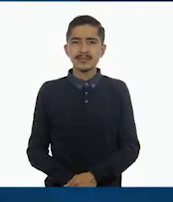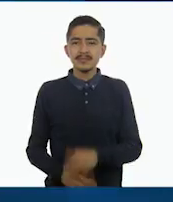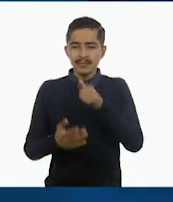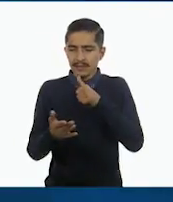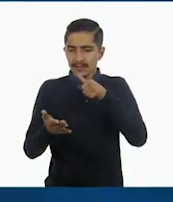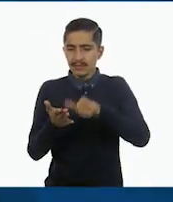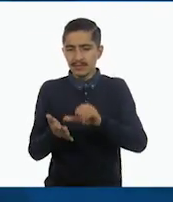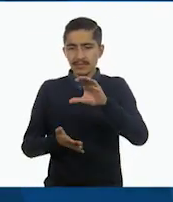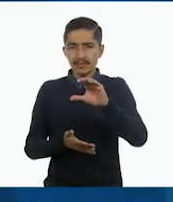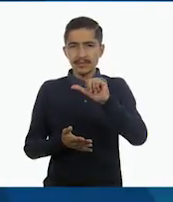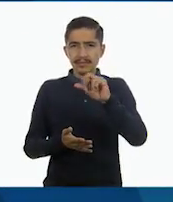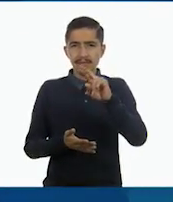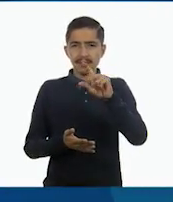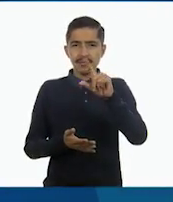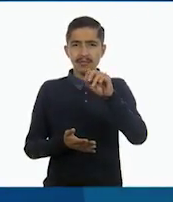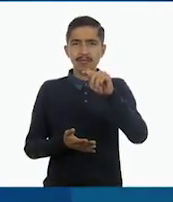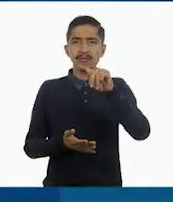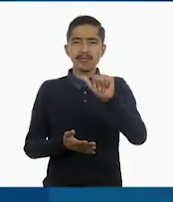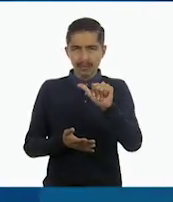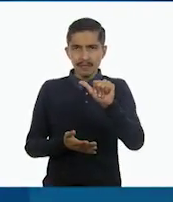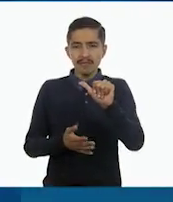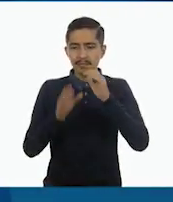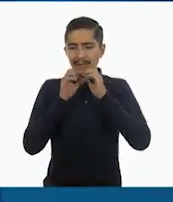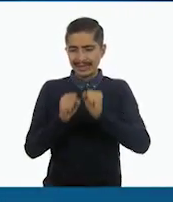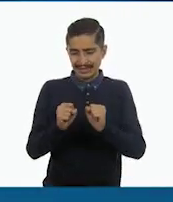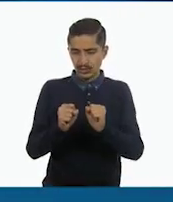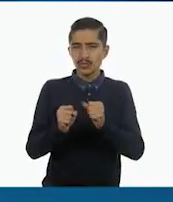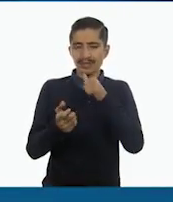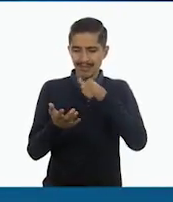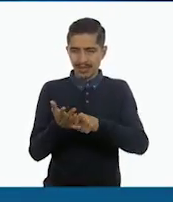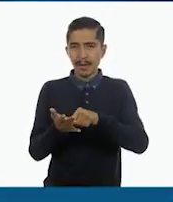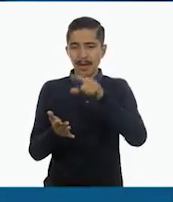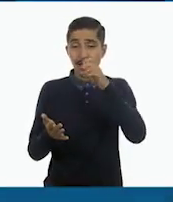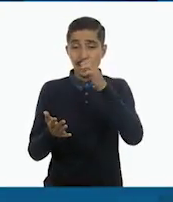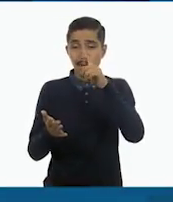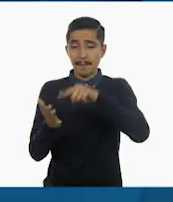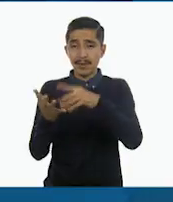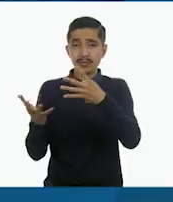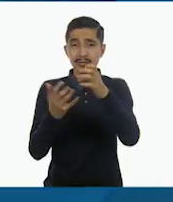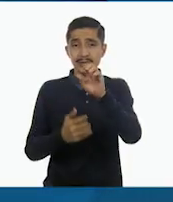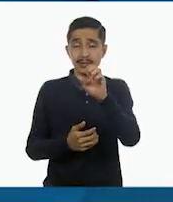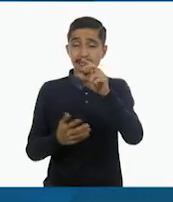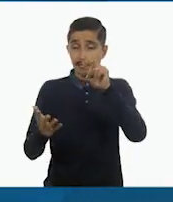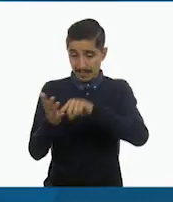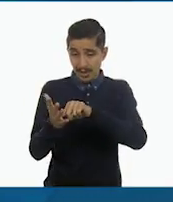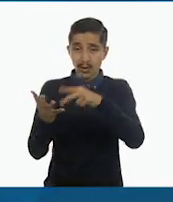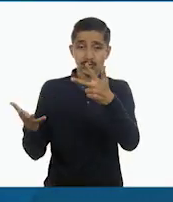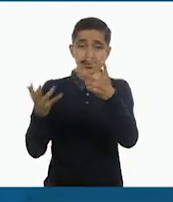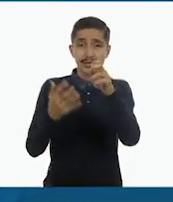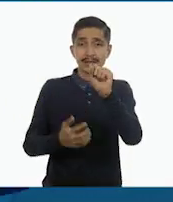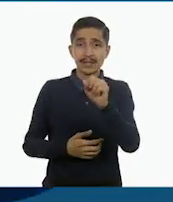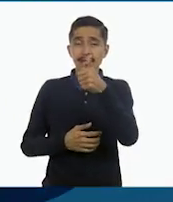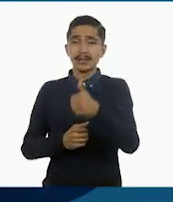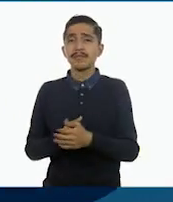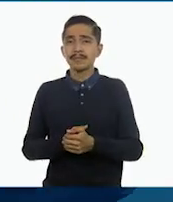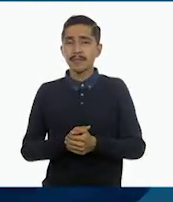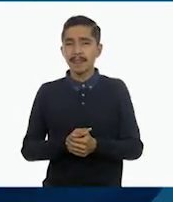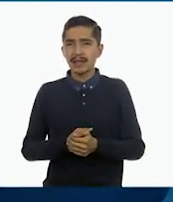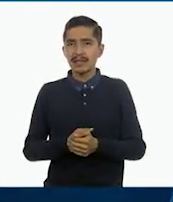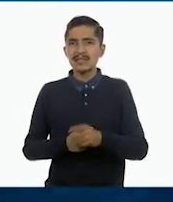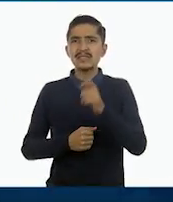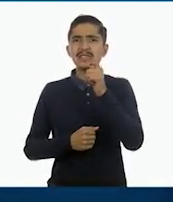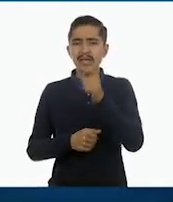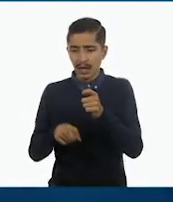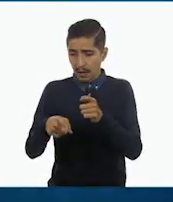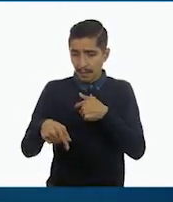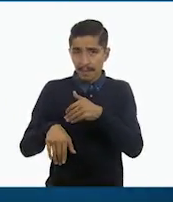Carta de Carlota a Maximiliano, enero de 1866. Abdicar es